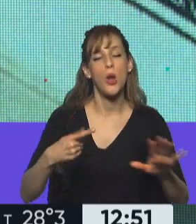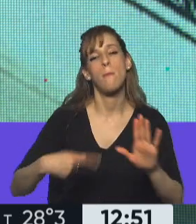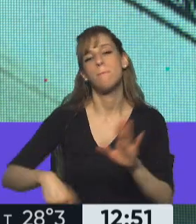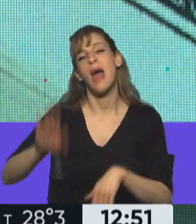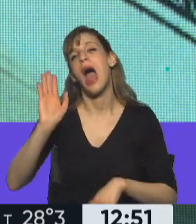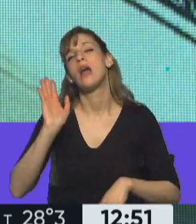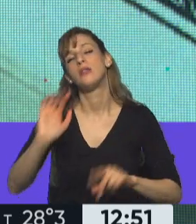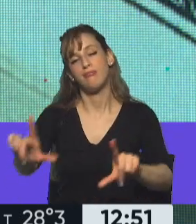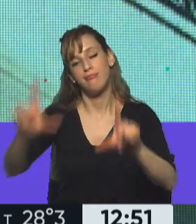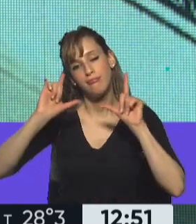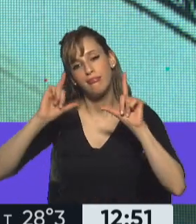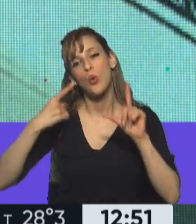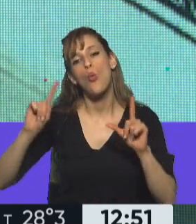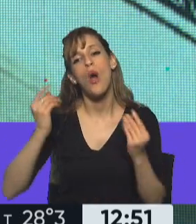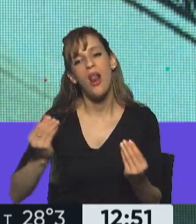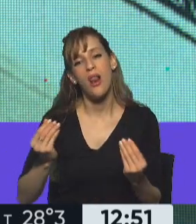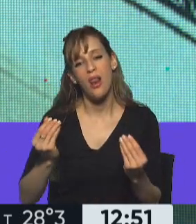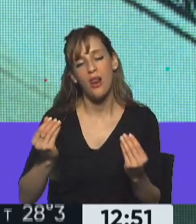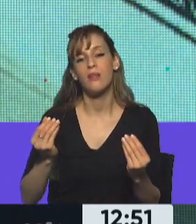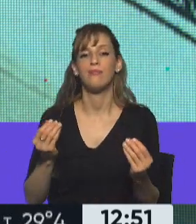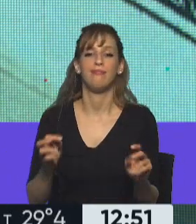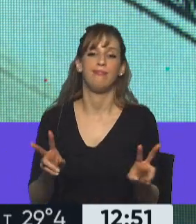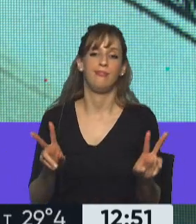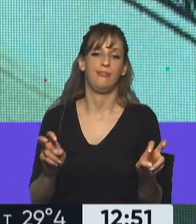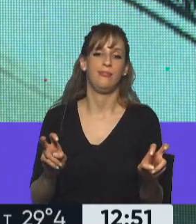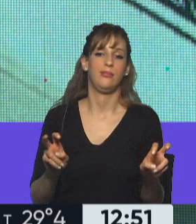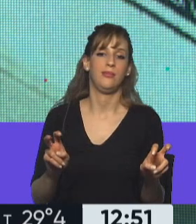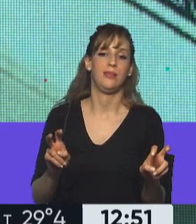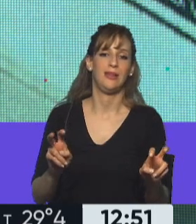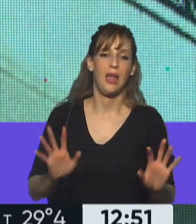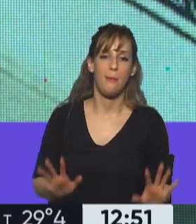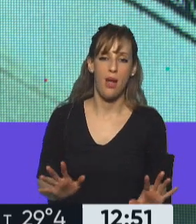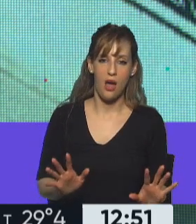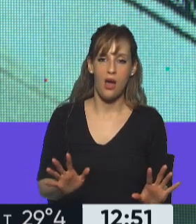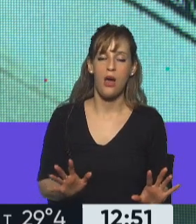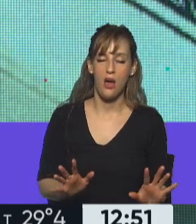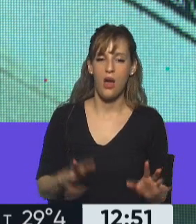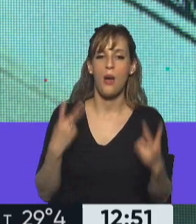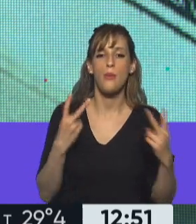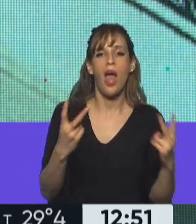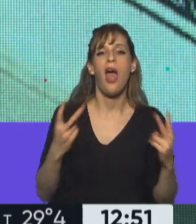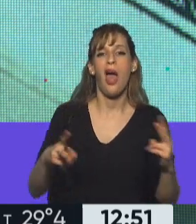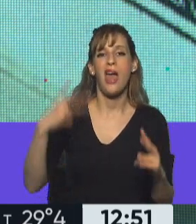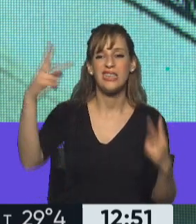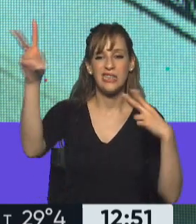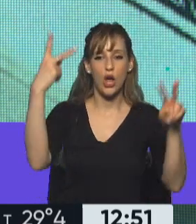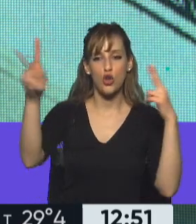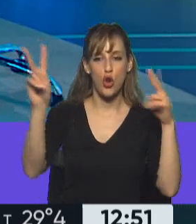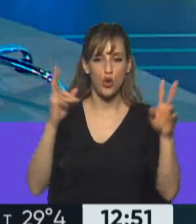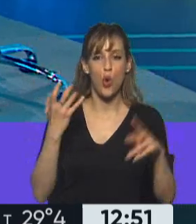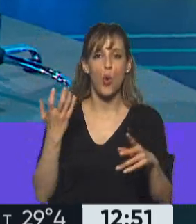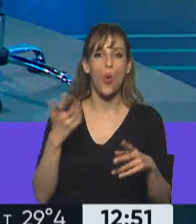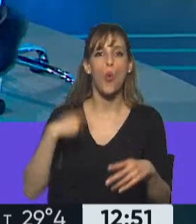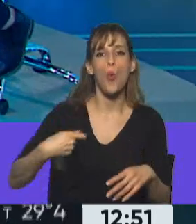el espacio en las noticias fue el recorte de la posibilidad de hacer viajes al exterior en cuotas. ¿Te parece